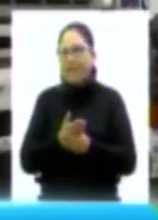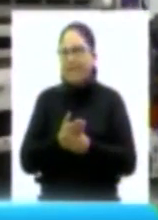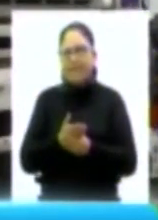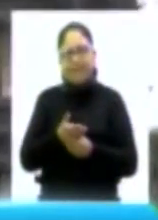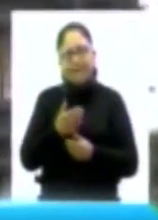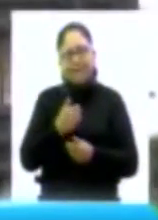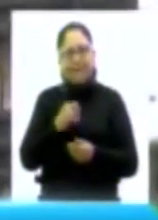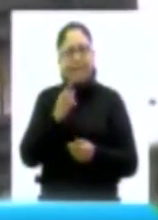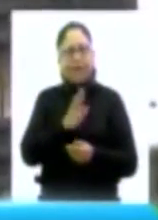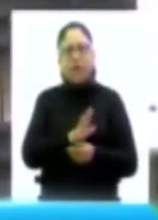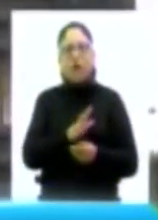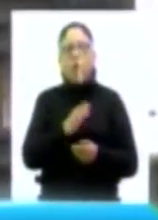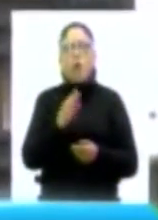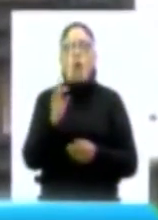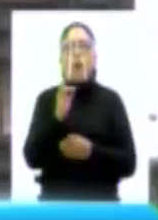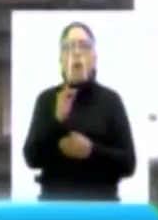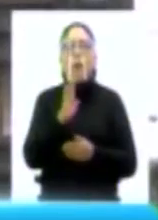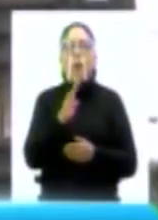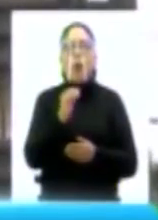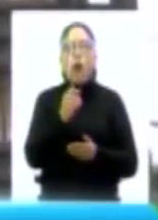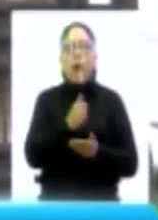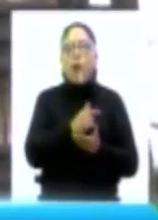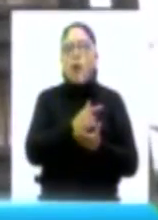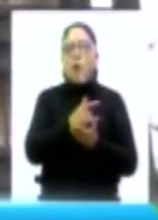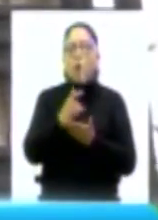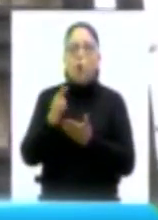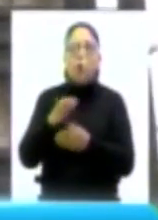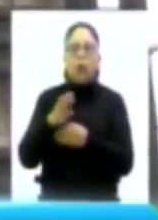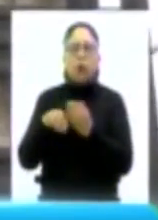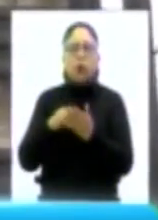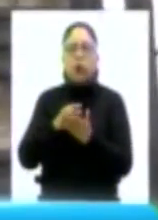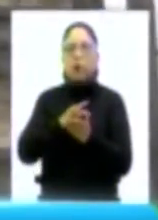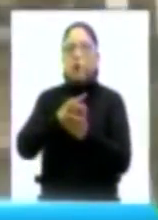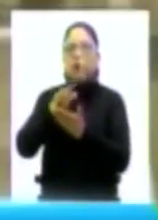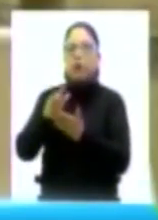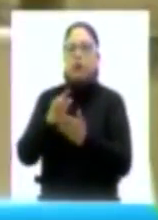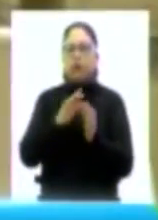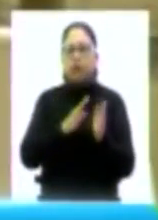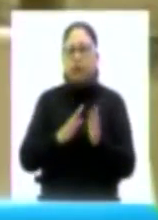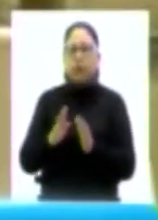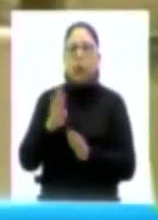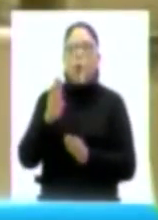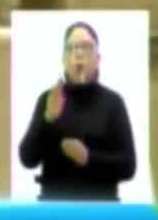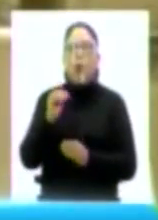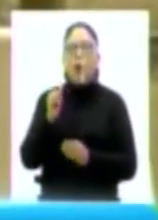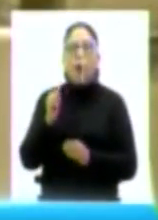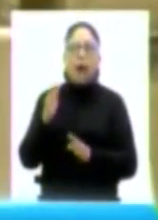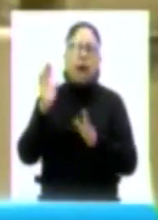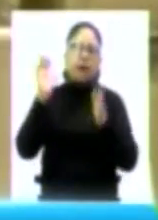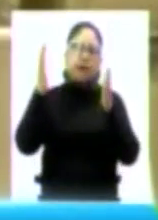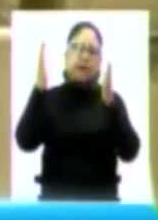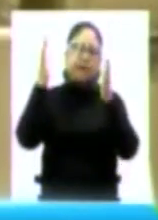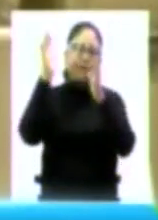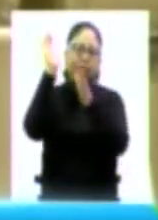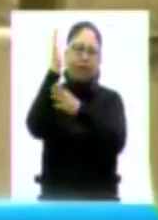para poder combatir el coronavirus. Mi felicitación a todo el plantel ejecutivo, a todos los de BOA.